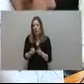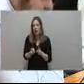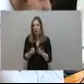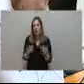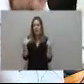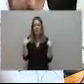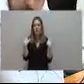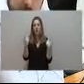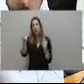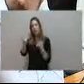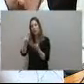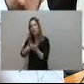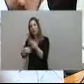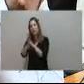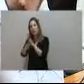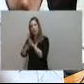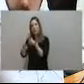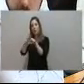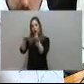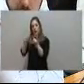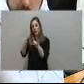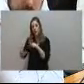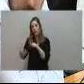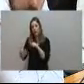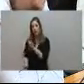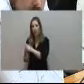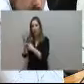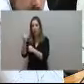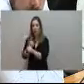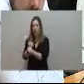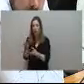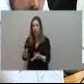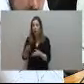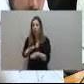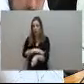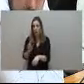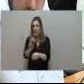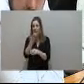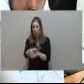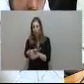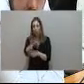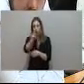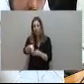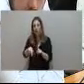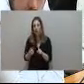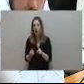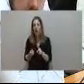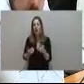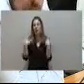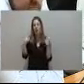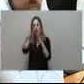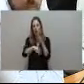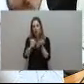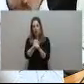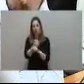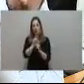y sigue contratando con empresas que fomentan la precariedad en el empleo. El Gobierno debiera dar ejemplo y ser responsable en sus condiciones laborales, no fomentando